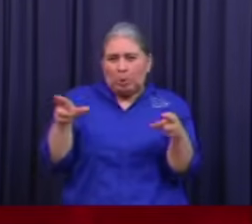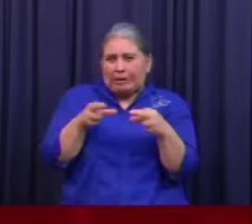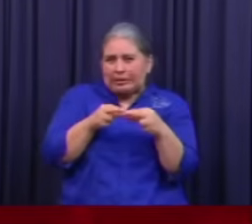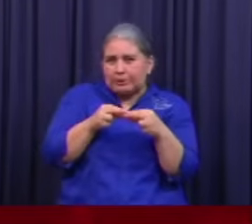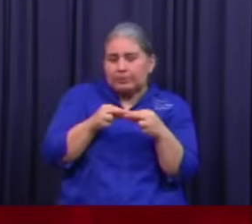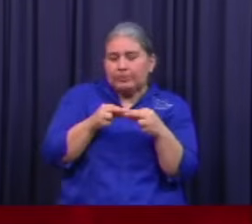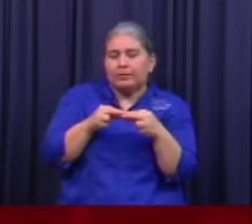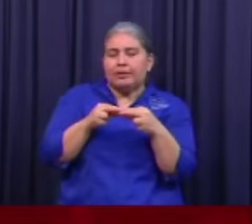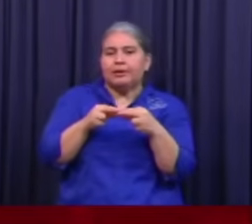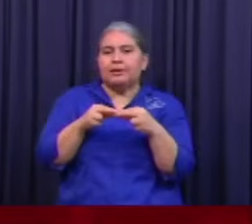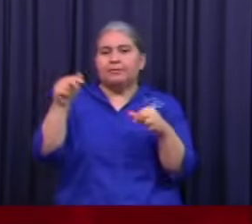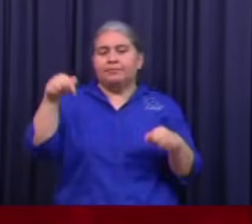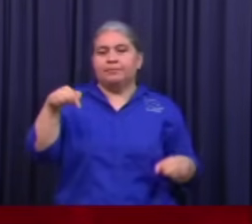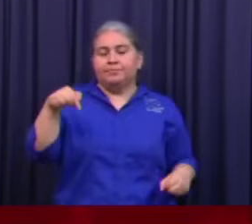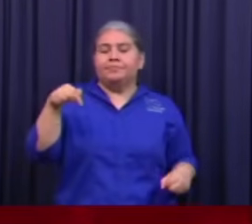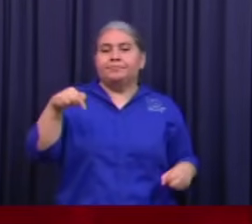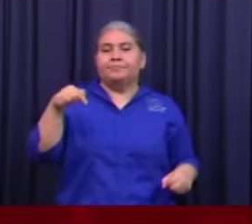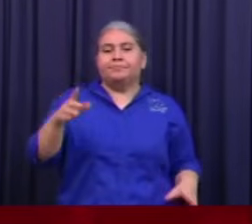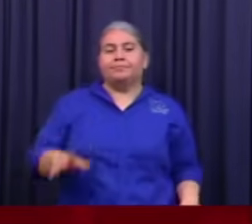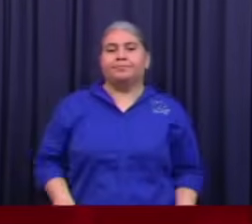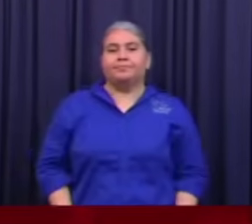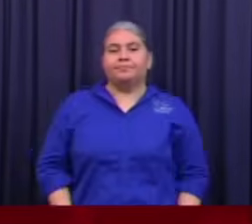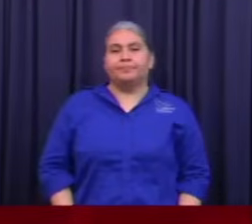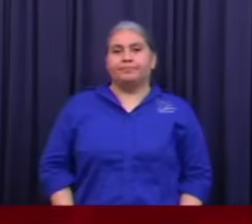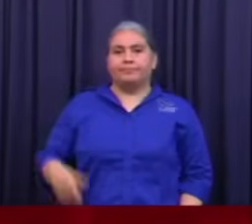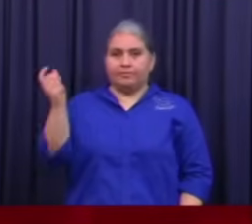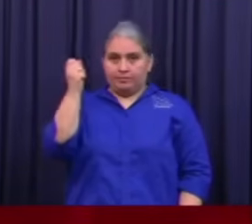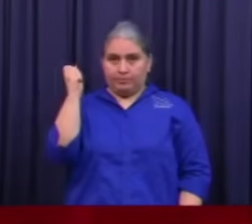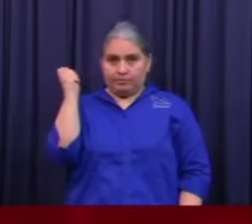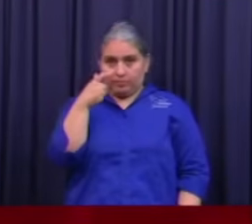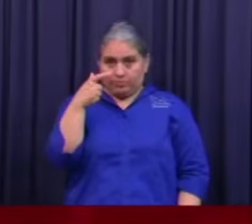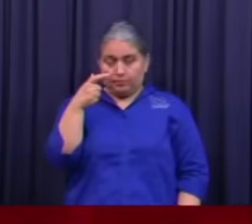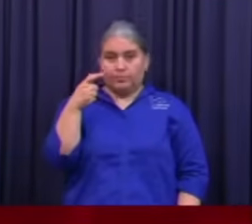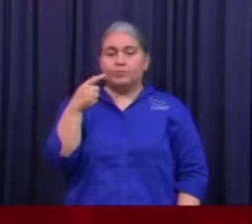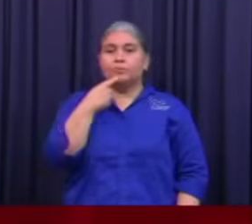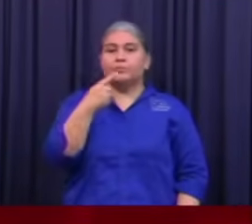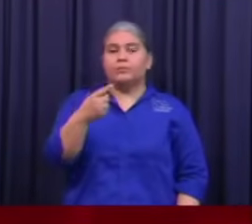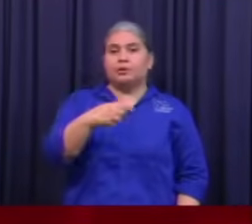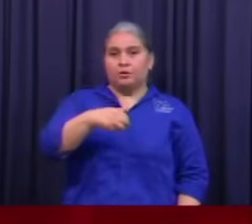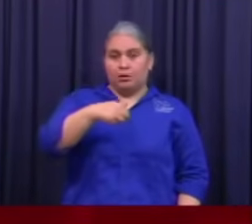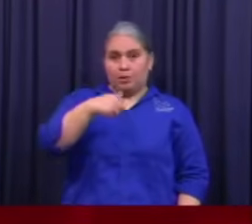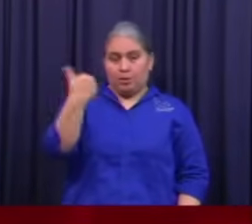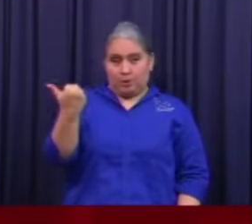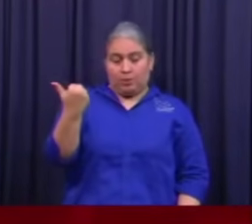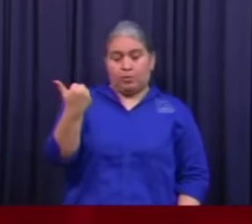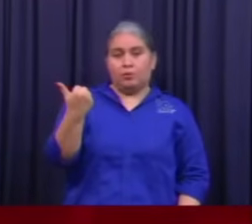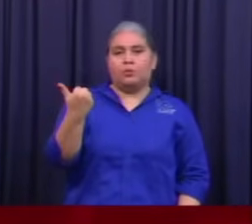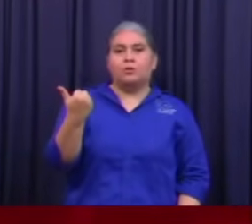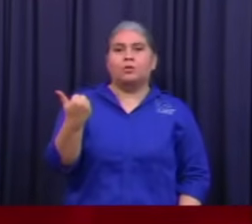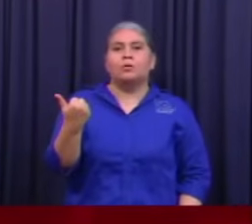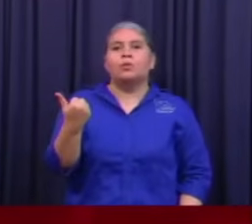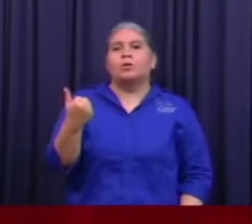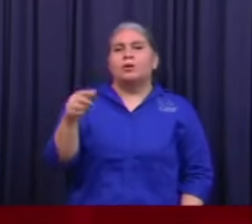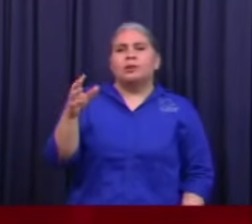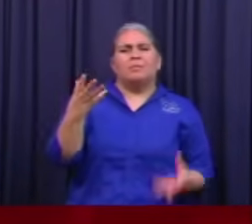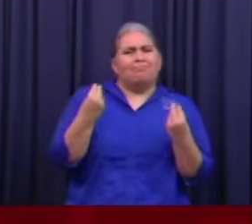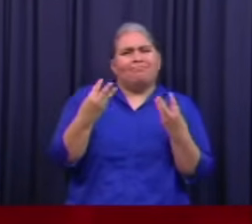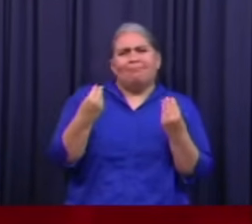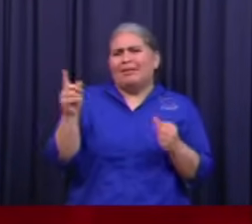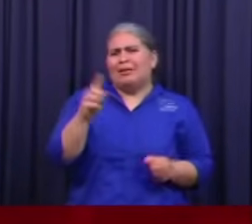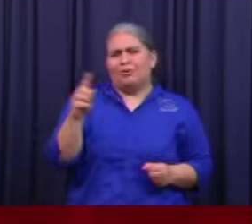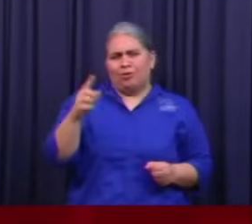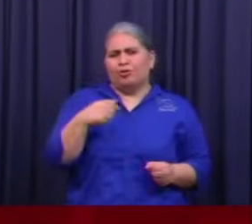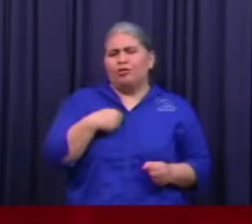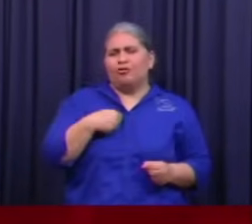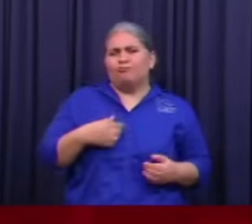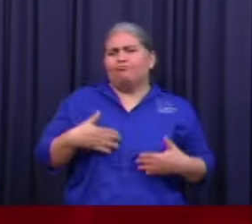juntos eh David le dijo a mefiboset no temas porque ciertamente te mostraré